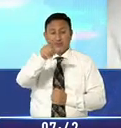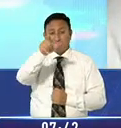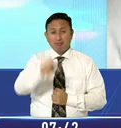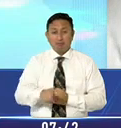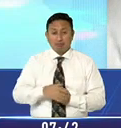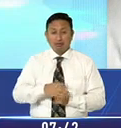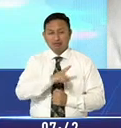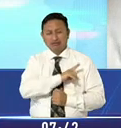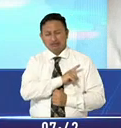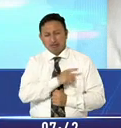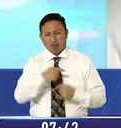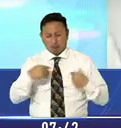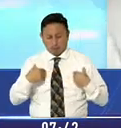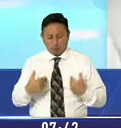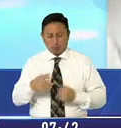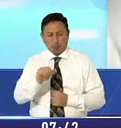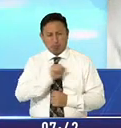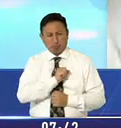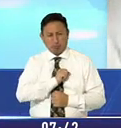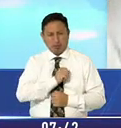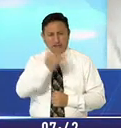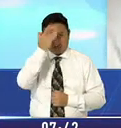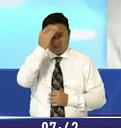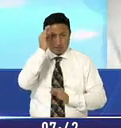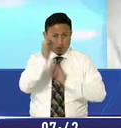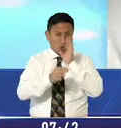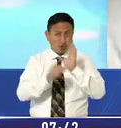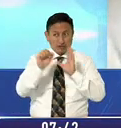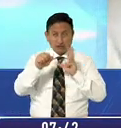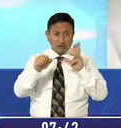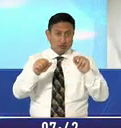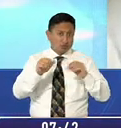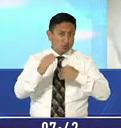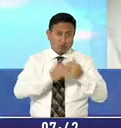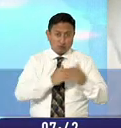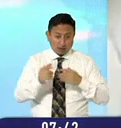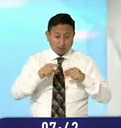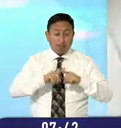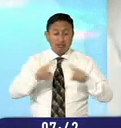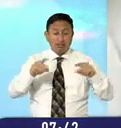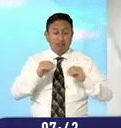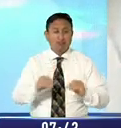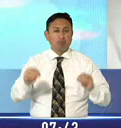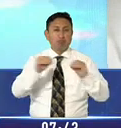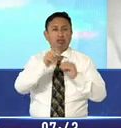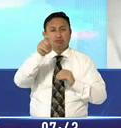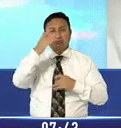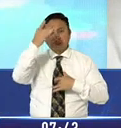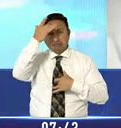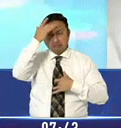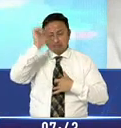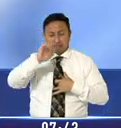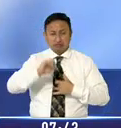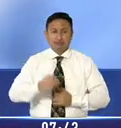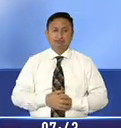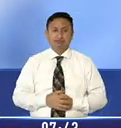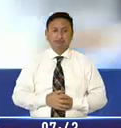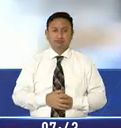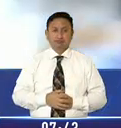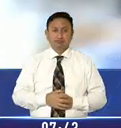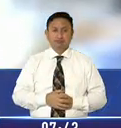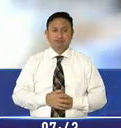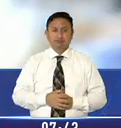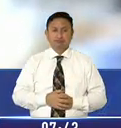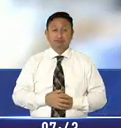neumonías virales, COVID o no COVID, ¿no? Y también un leve incremento de neumonías bacterianas. Y si decimos